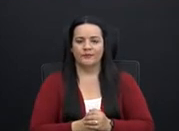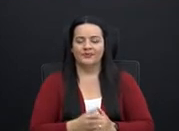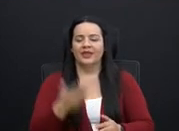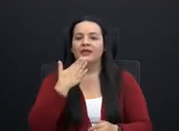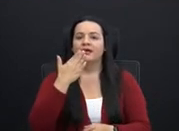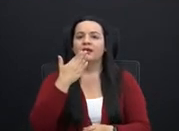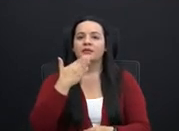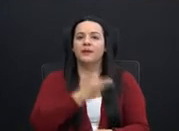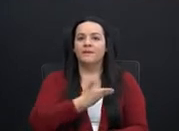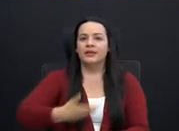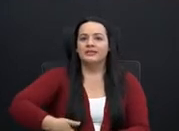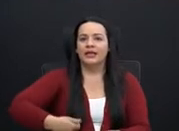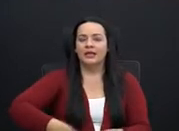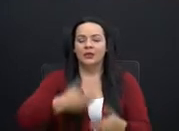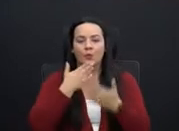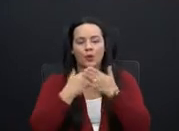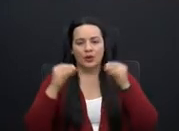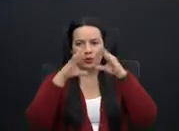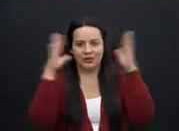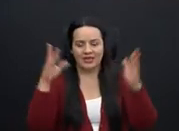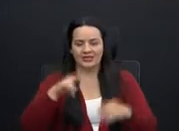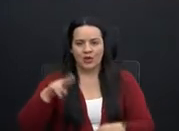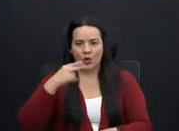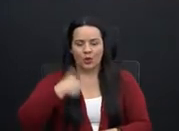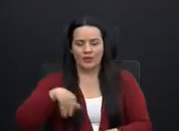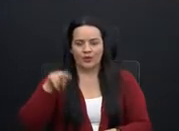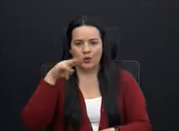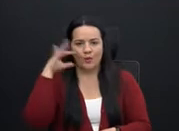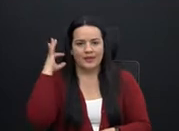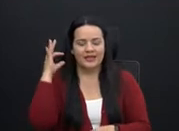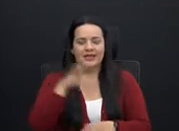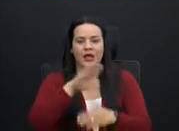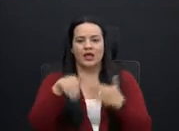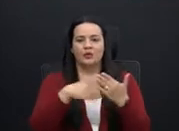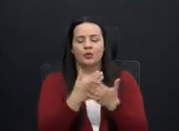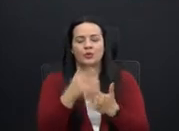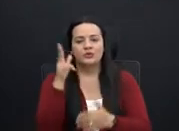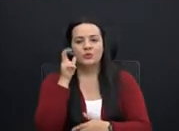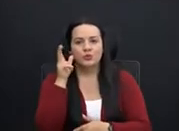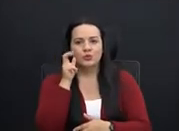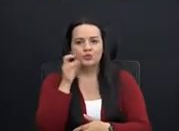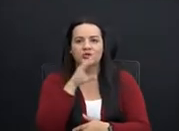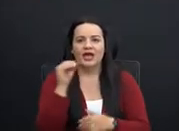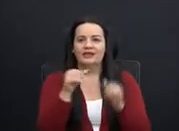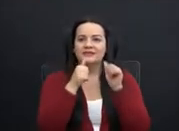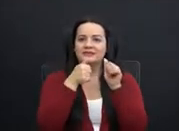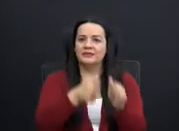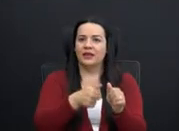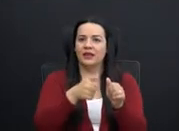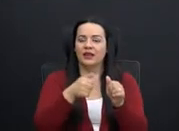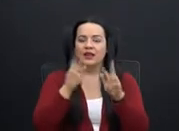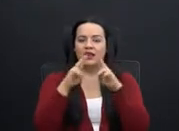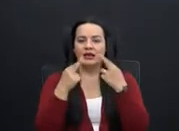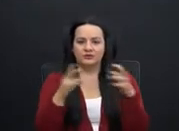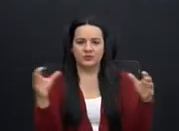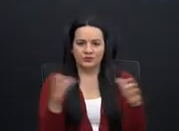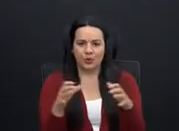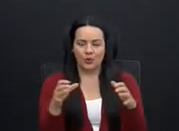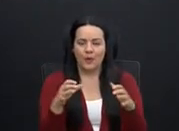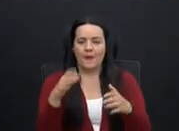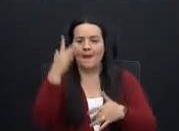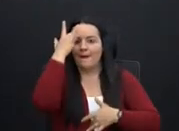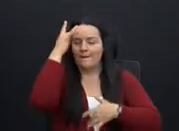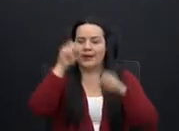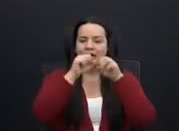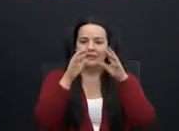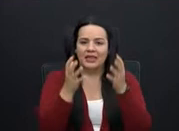Muchas gracias, presidente. Muy buenos días, compañeros, compañeras y a quienes nos escuchan y siguen la sesión. La pandemia nos